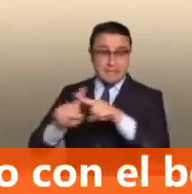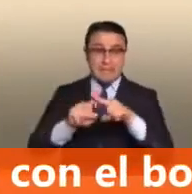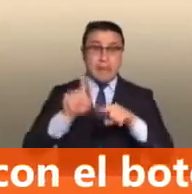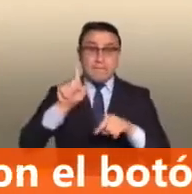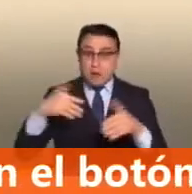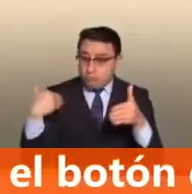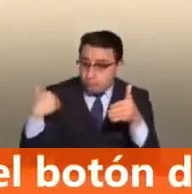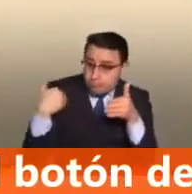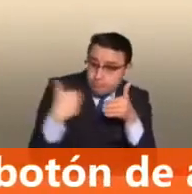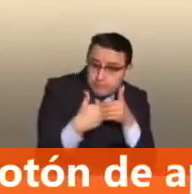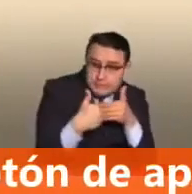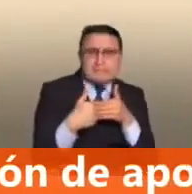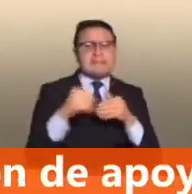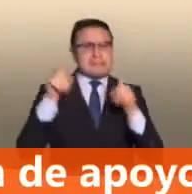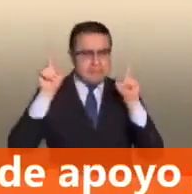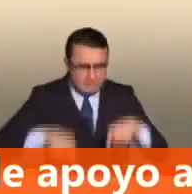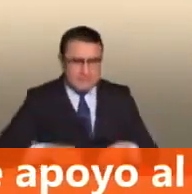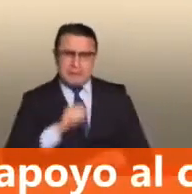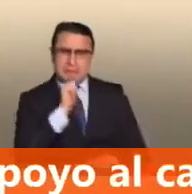republicano.